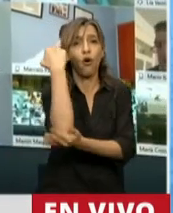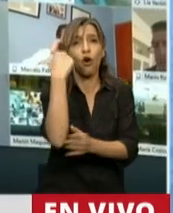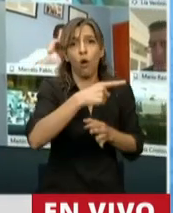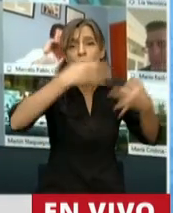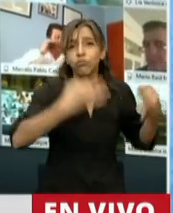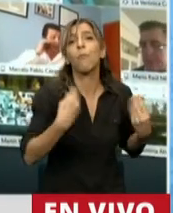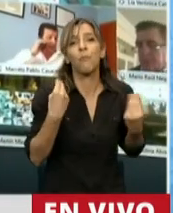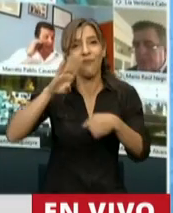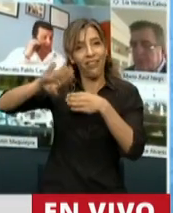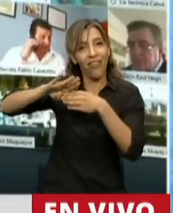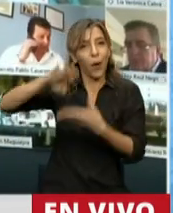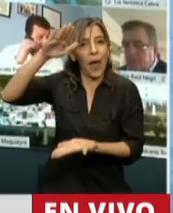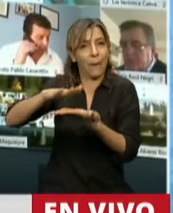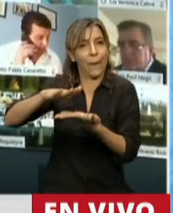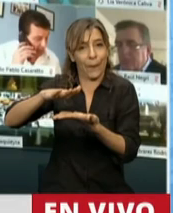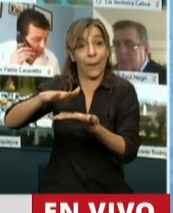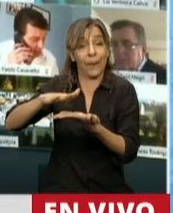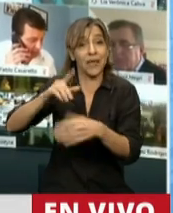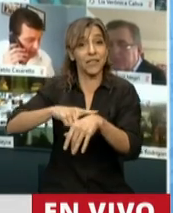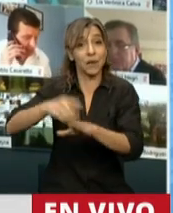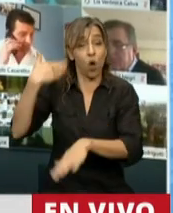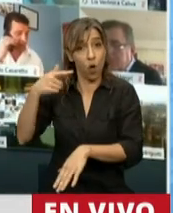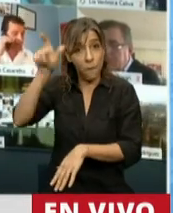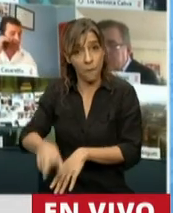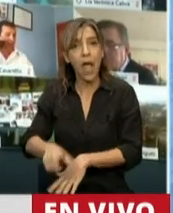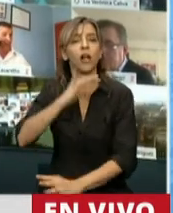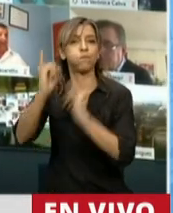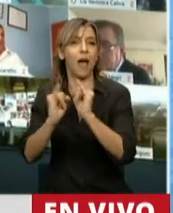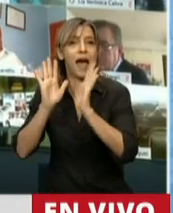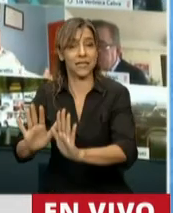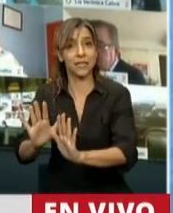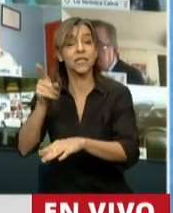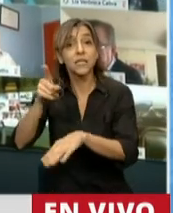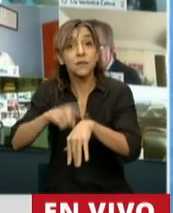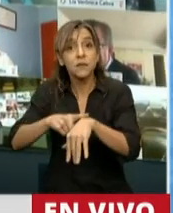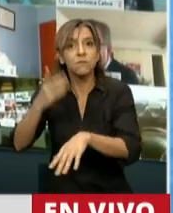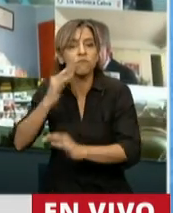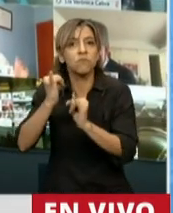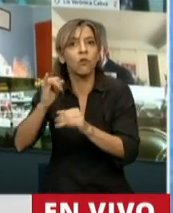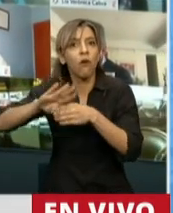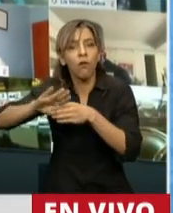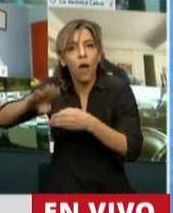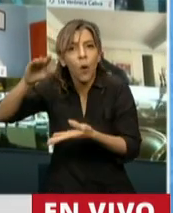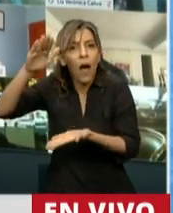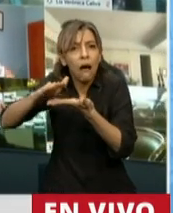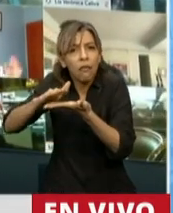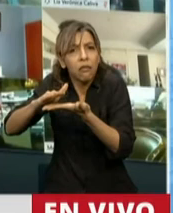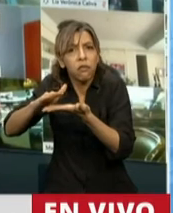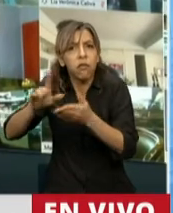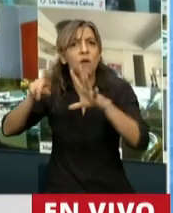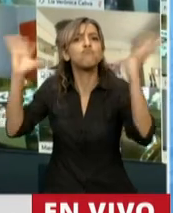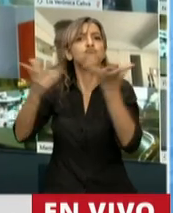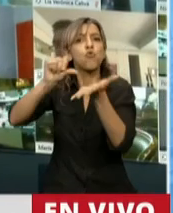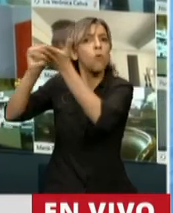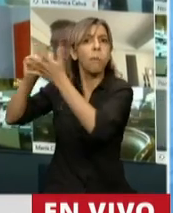bajísimo. Así lo dijo literalmente Duhovne. Tan bajo era que el exministro afirmó que no había otro país en el